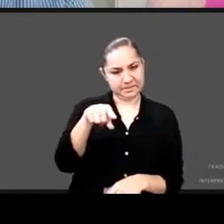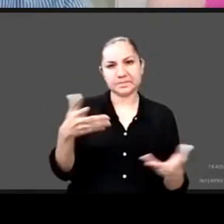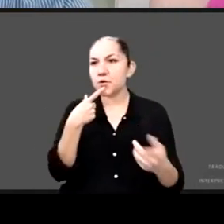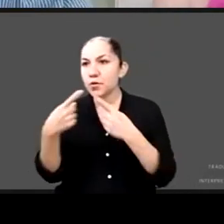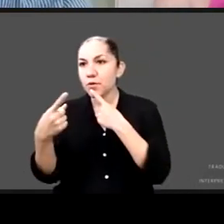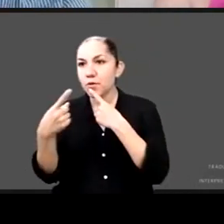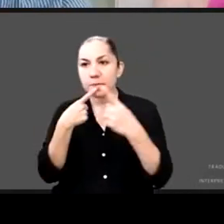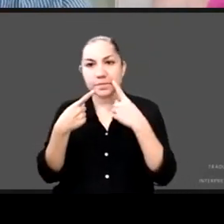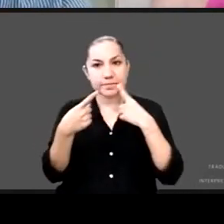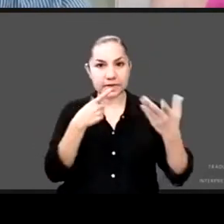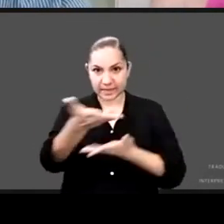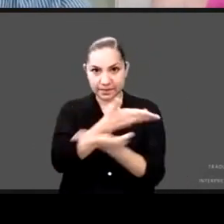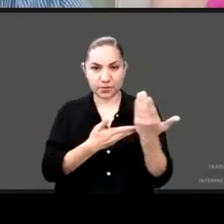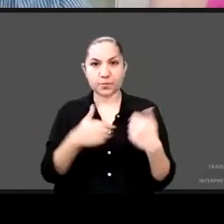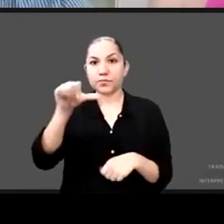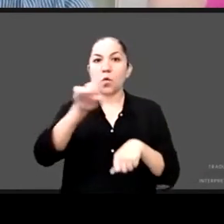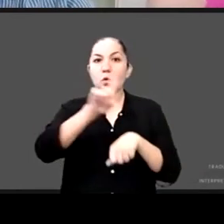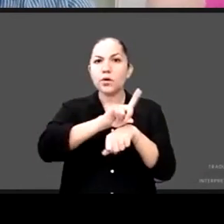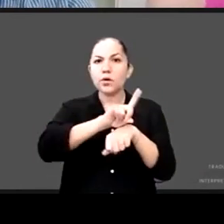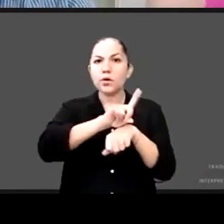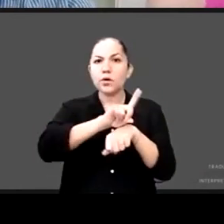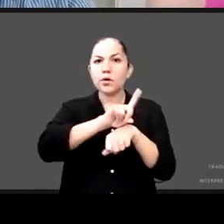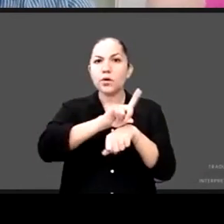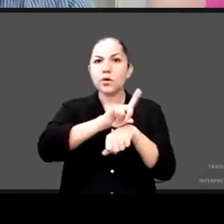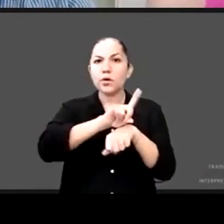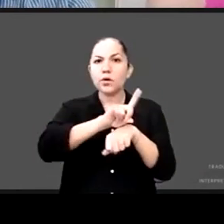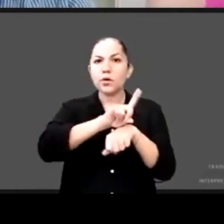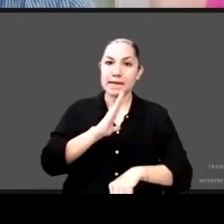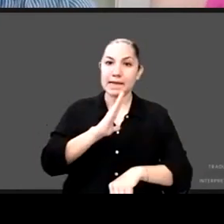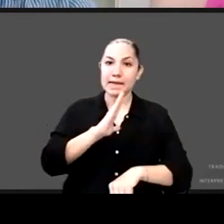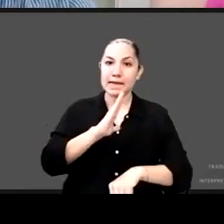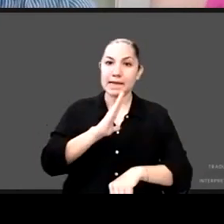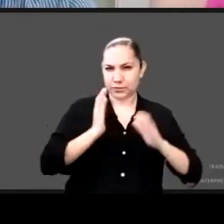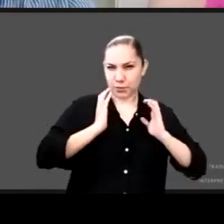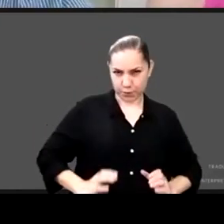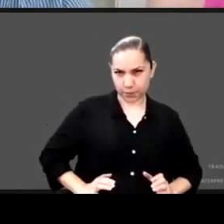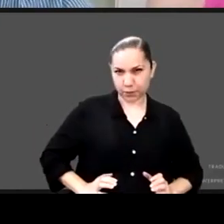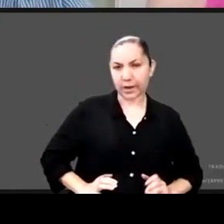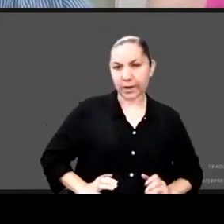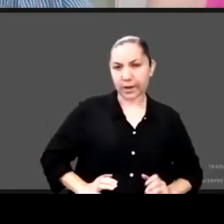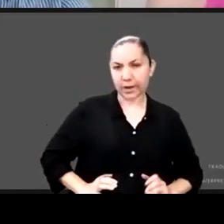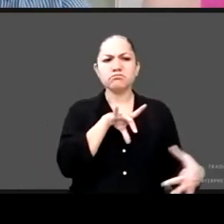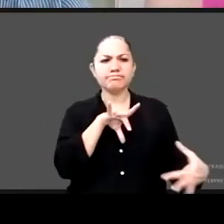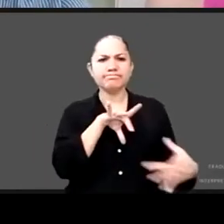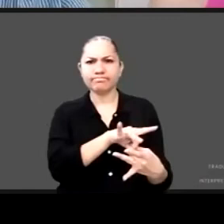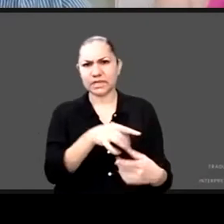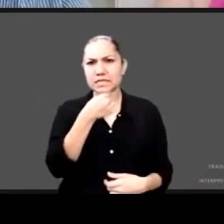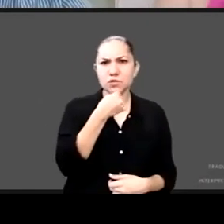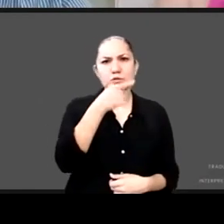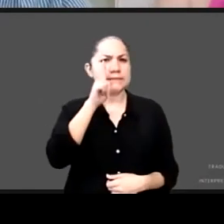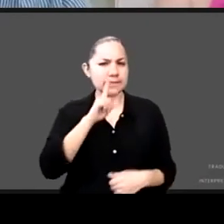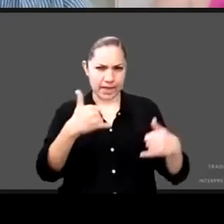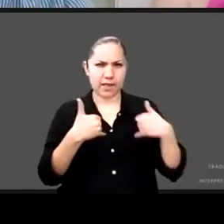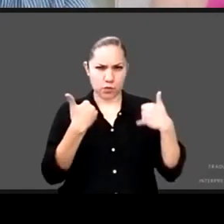hoy es sobre castigo corporal, su impacto en la vida de niños, niñas y adolescentes. Primero